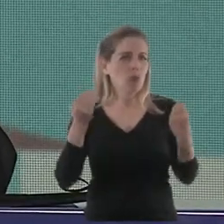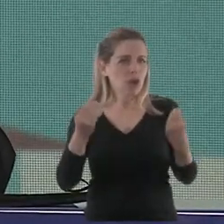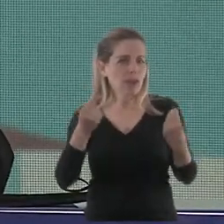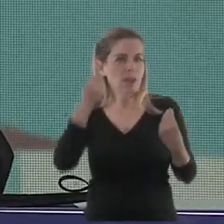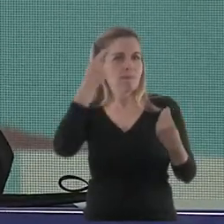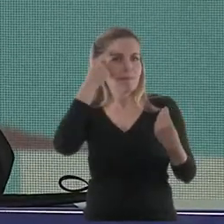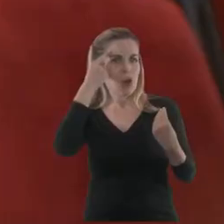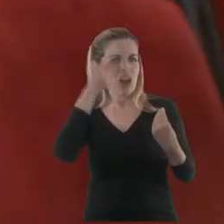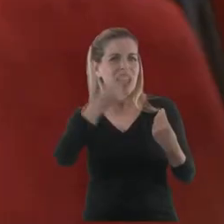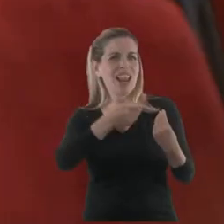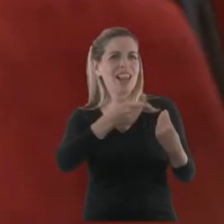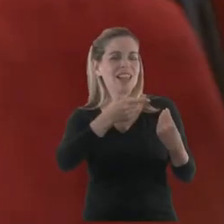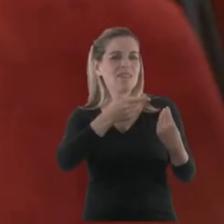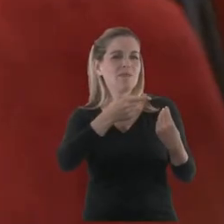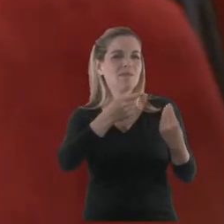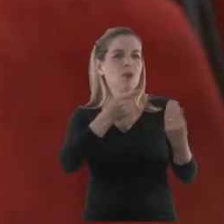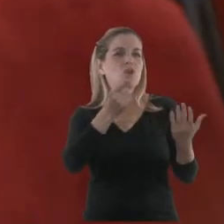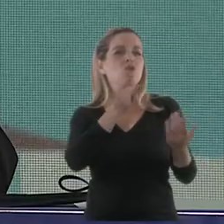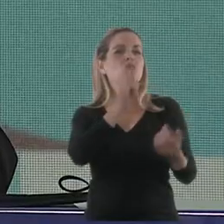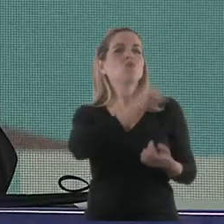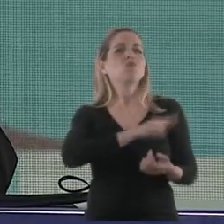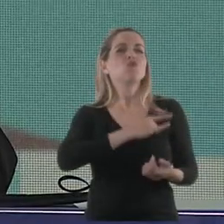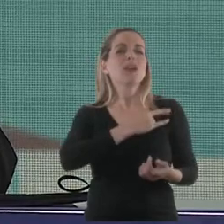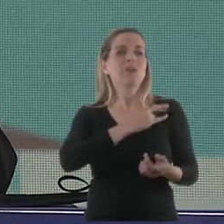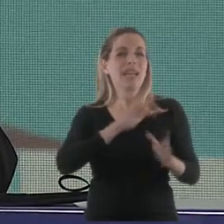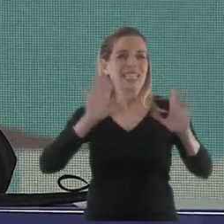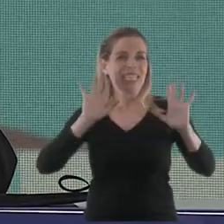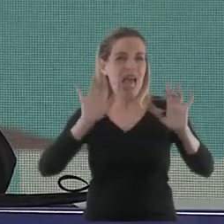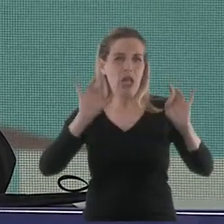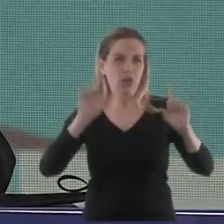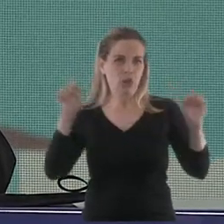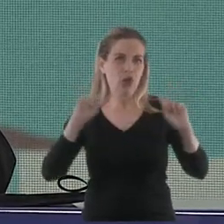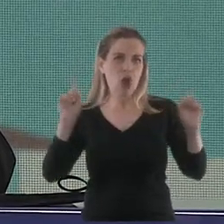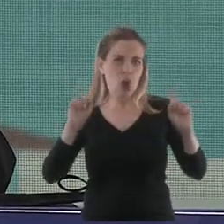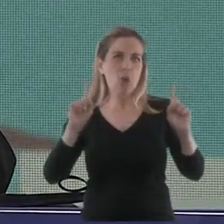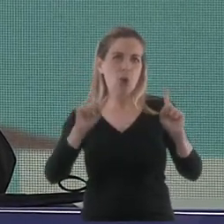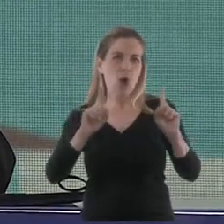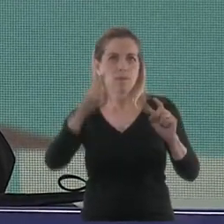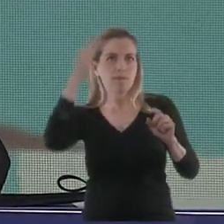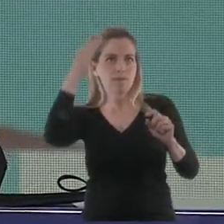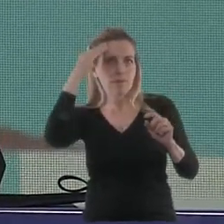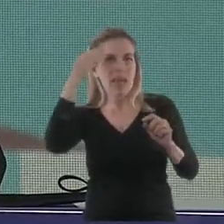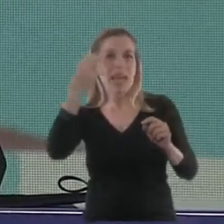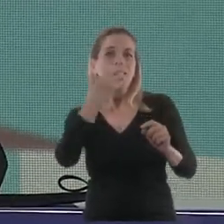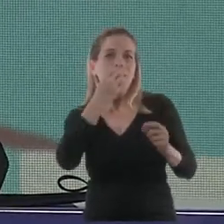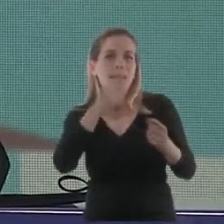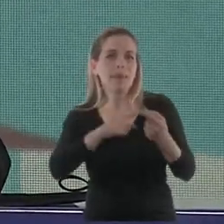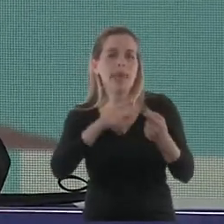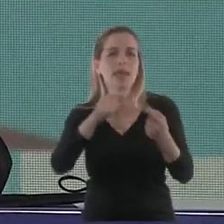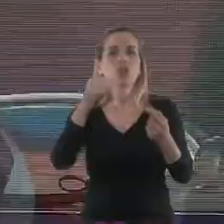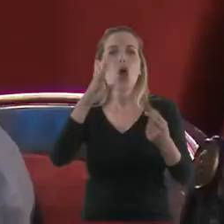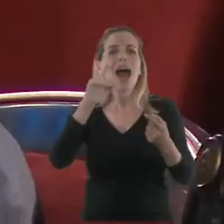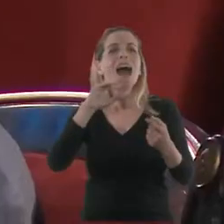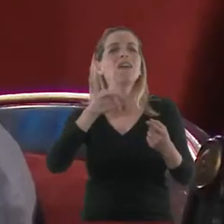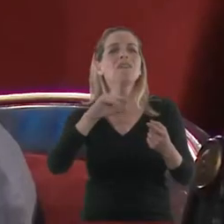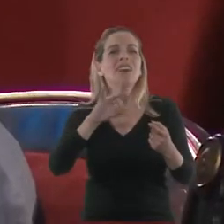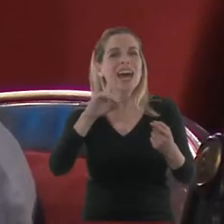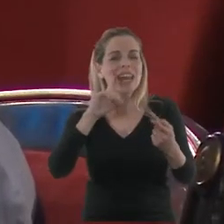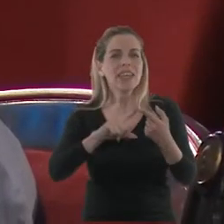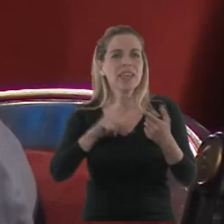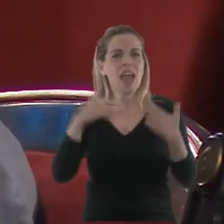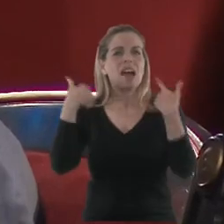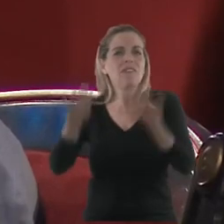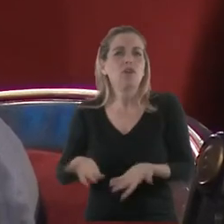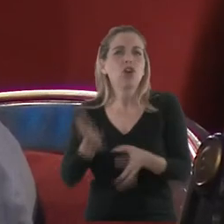universitario, el trabajo enorme que hicieron personas como Sarmiento o Alberdi en favor de la educación pública es algo